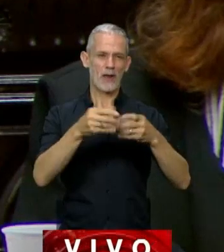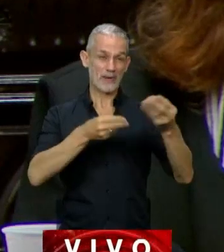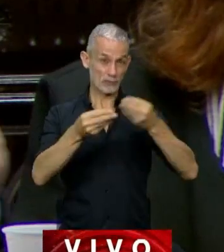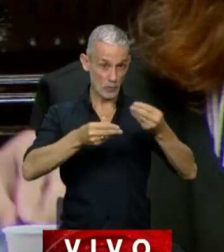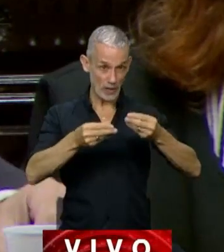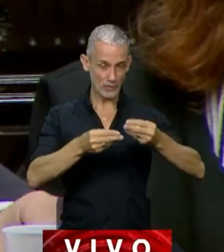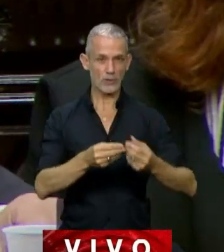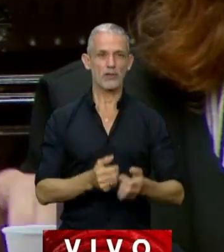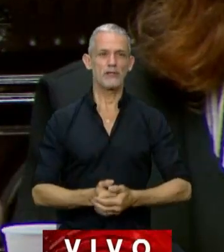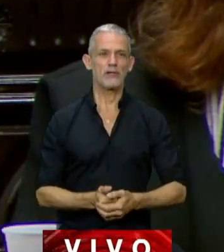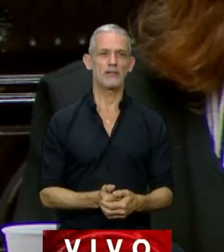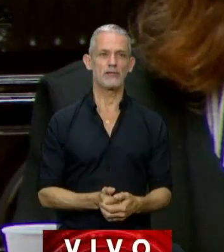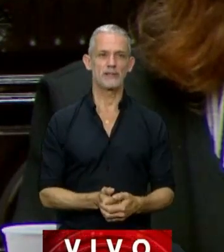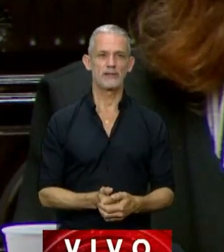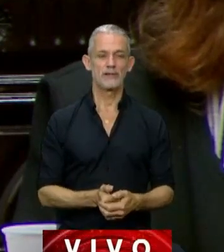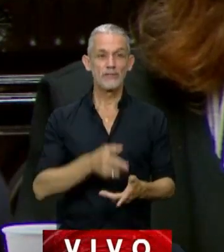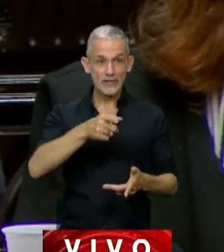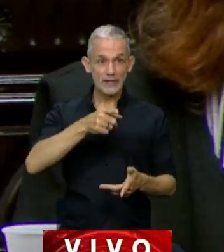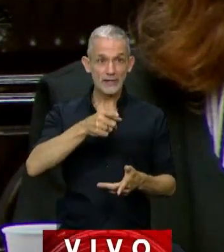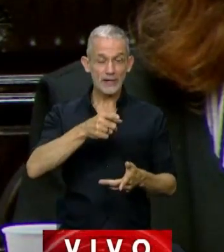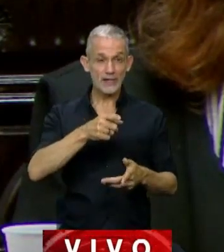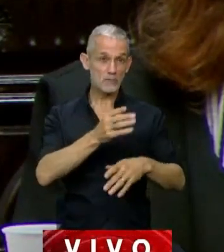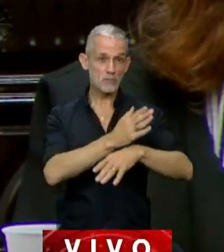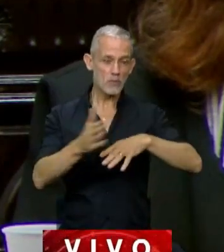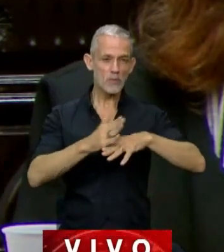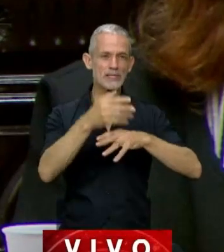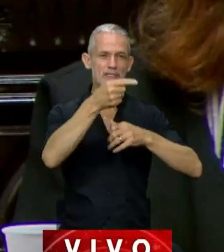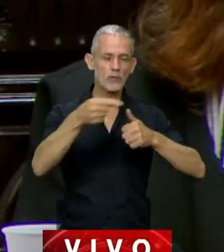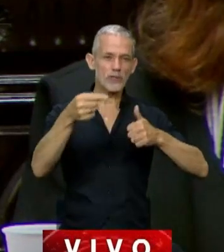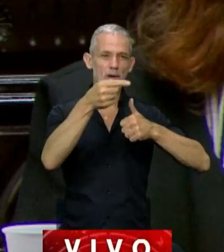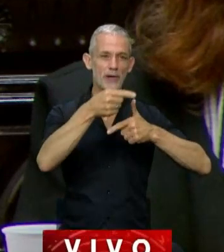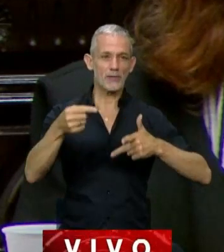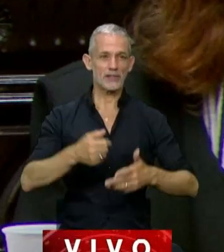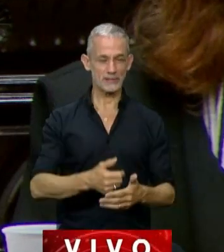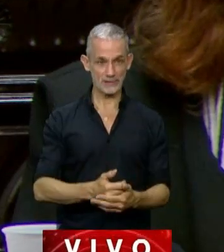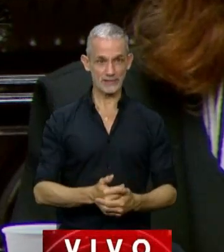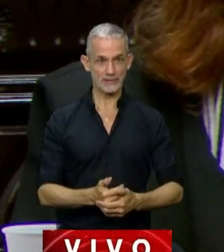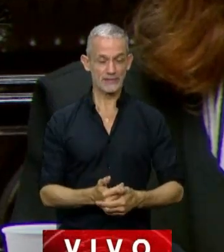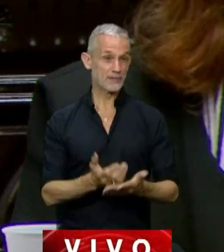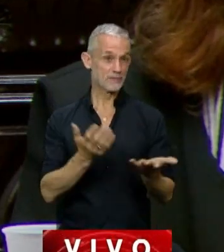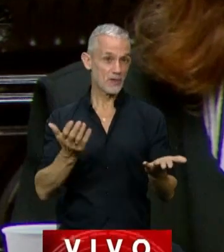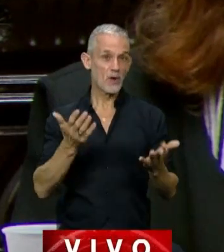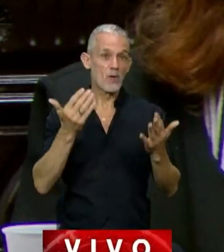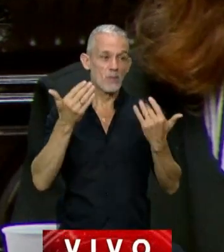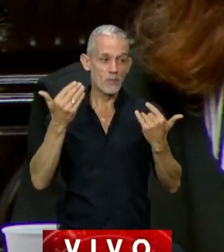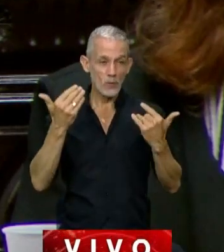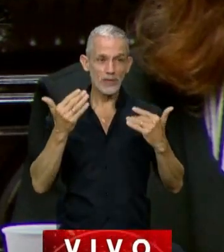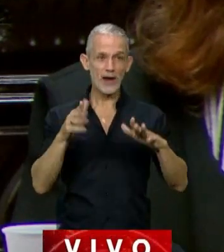que han, durante semanas, han podido